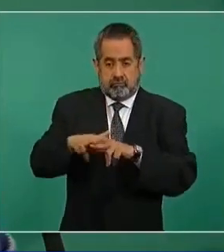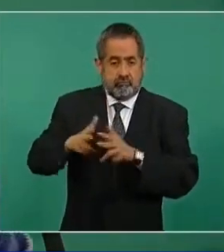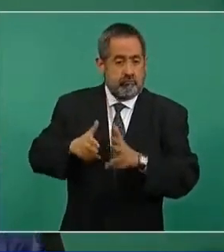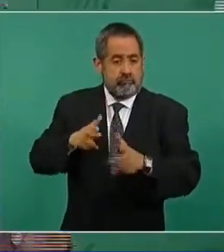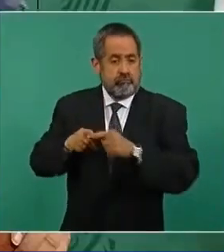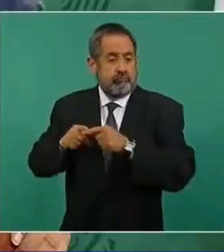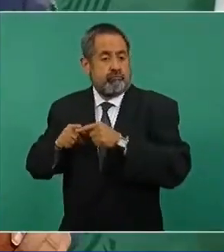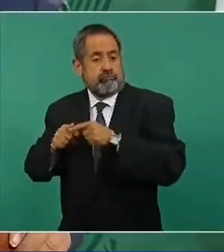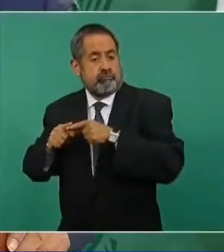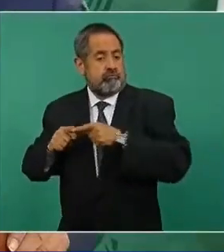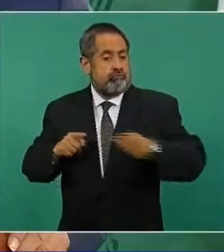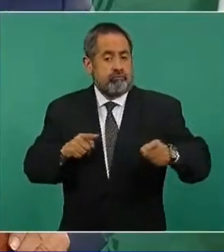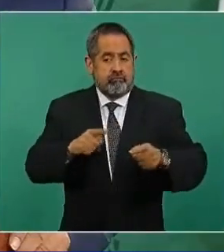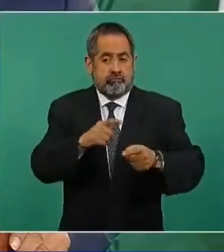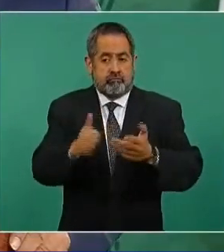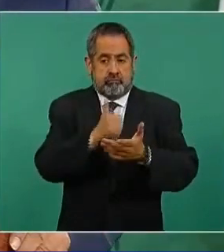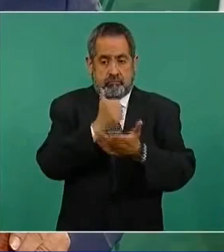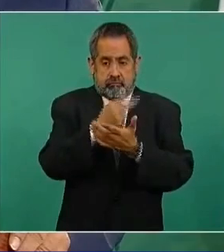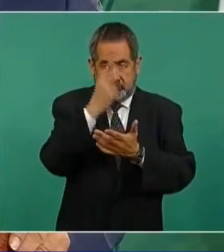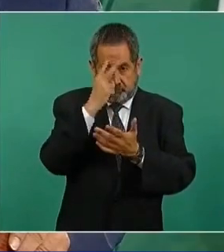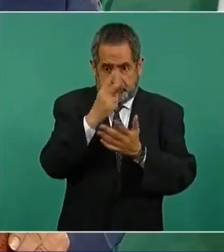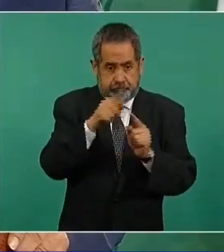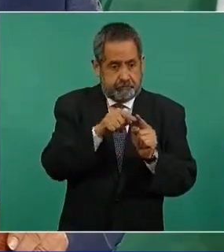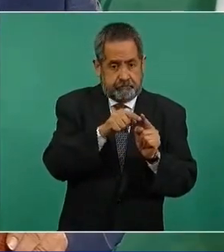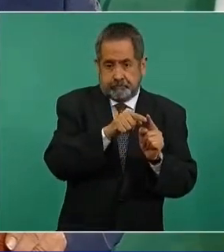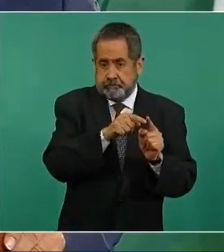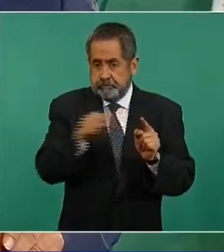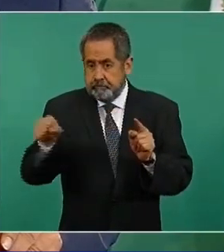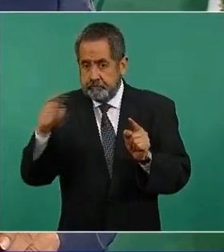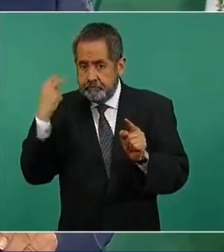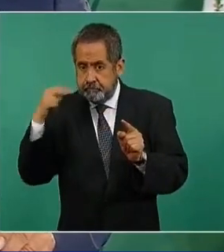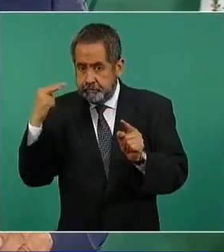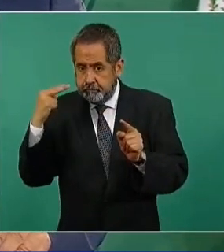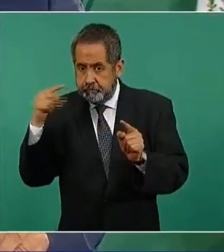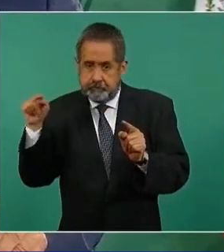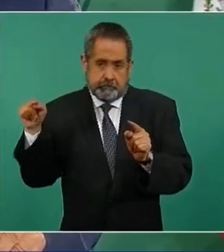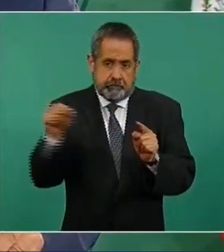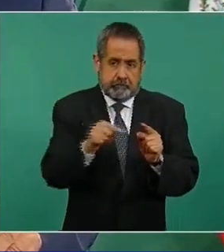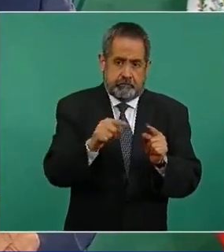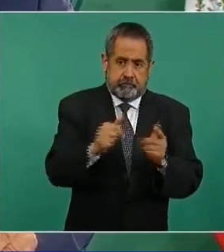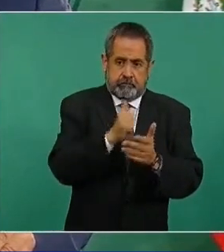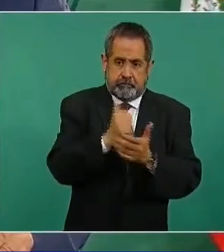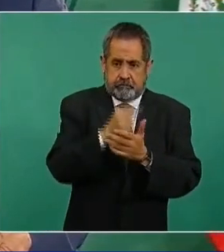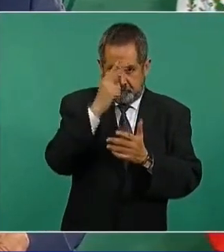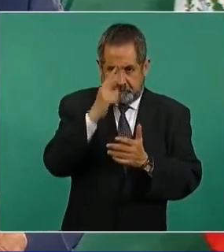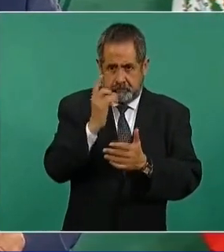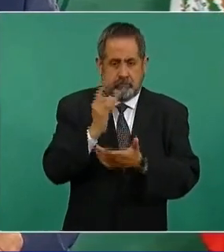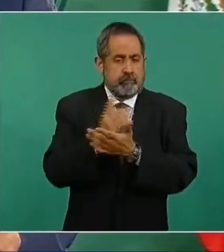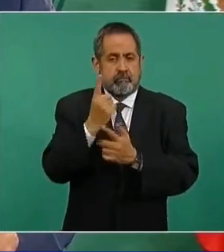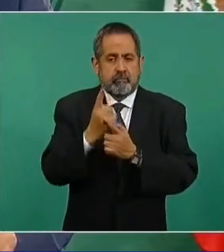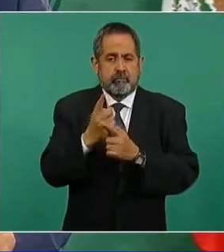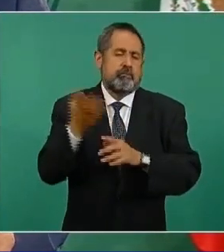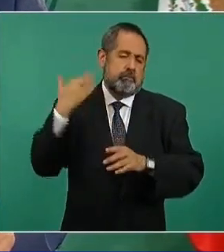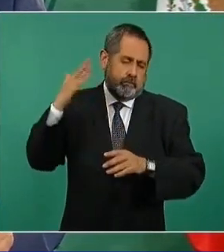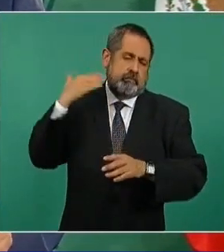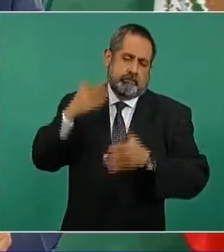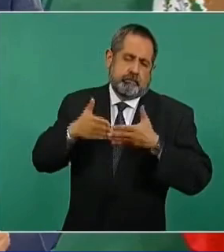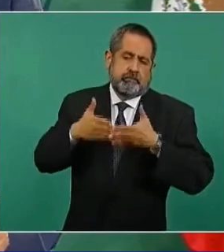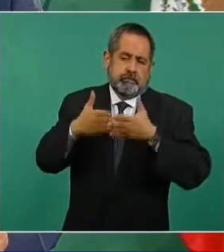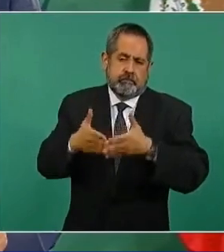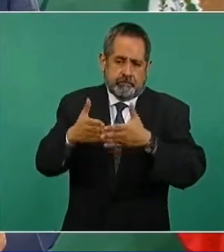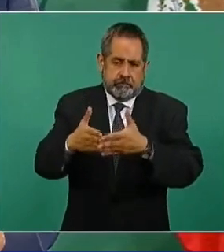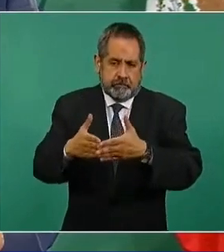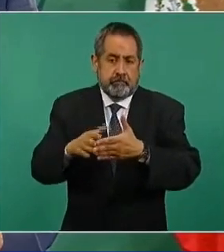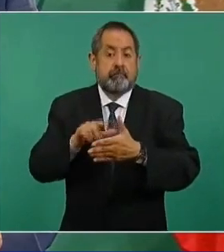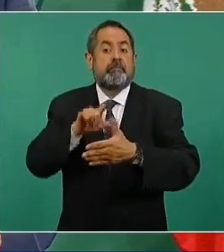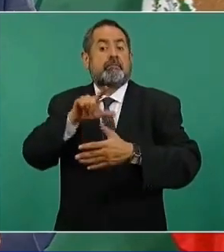de México era el de Veracruz a la Ciudad de México. Entonces todo se hacía por barco. Luego fue el